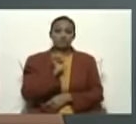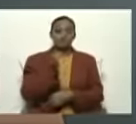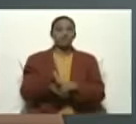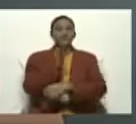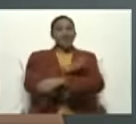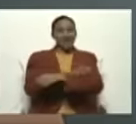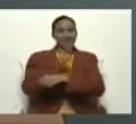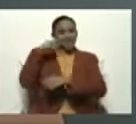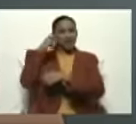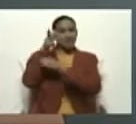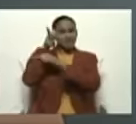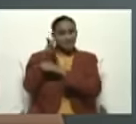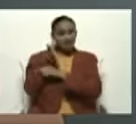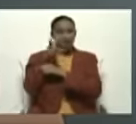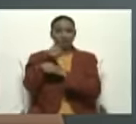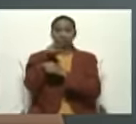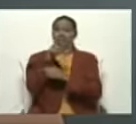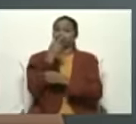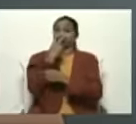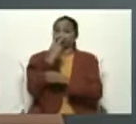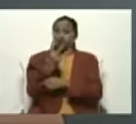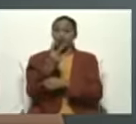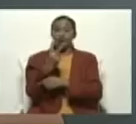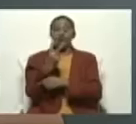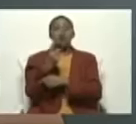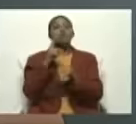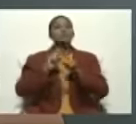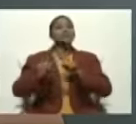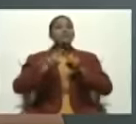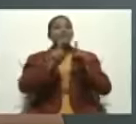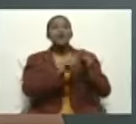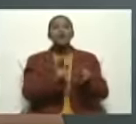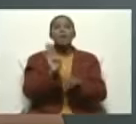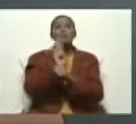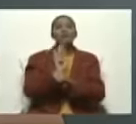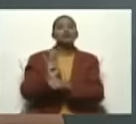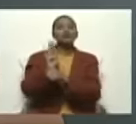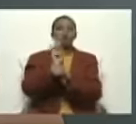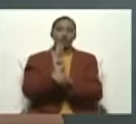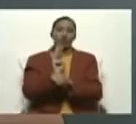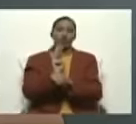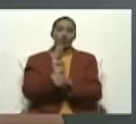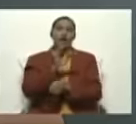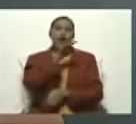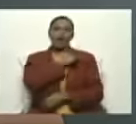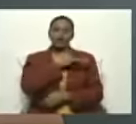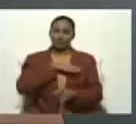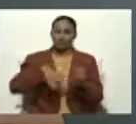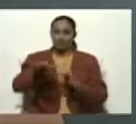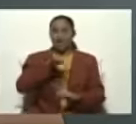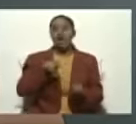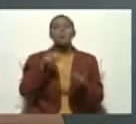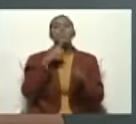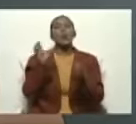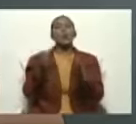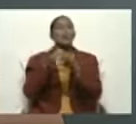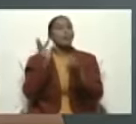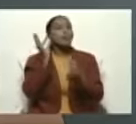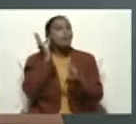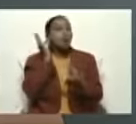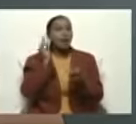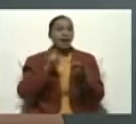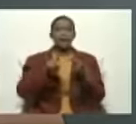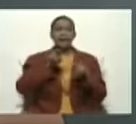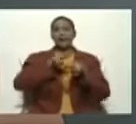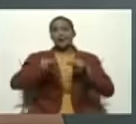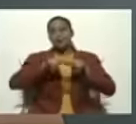acabamos de ver, todo lo que tiene que ver con la protección de diferentes segmentos de la sociedad. Dígase las mujeres, los menores de